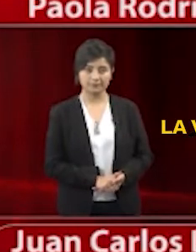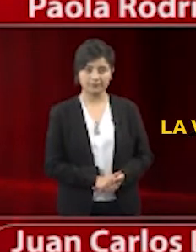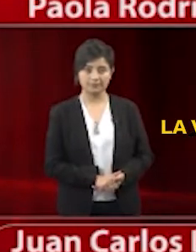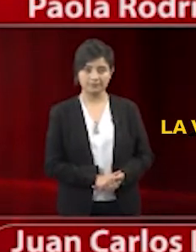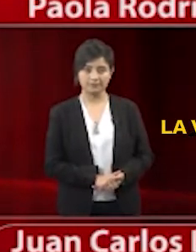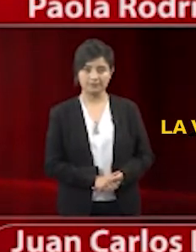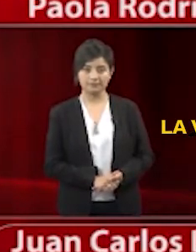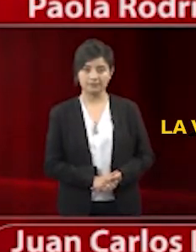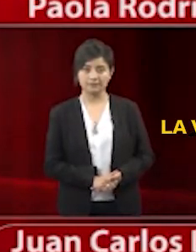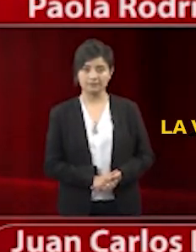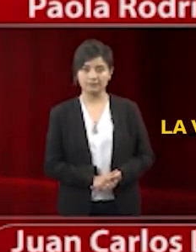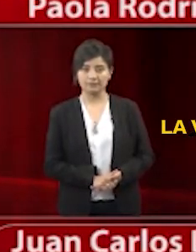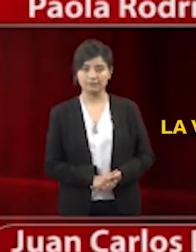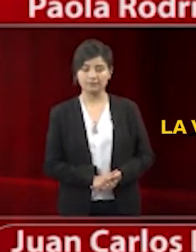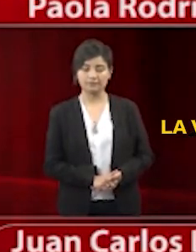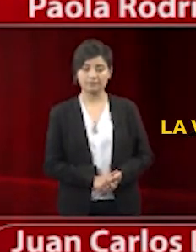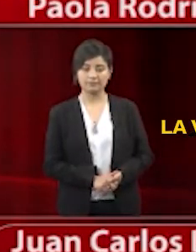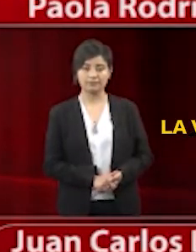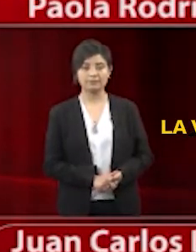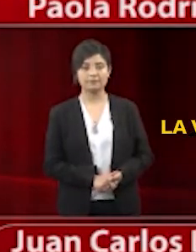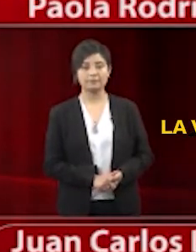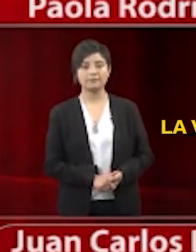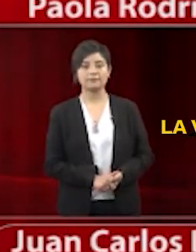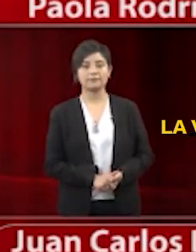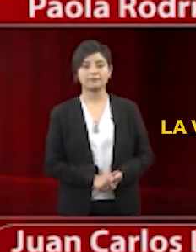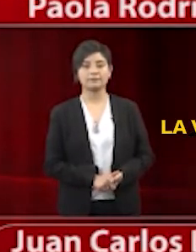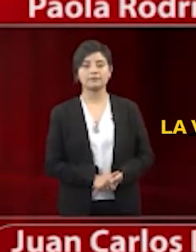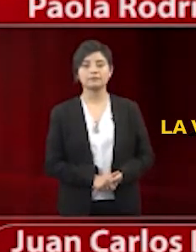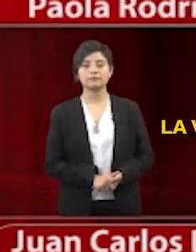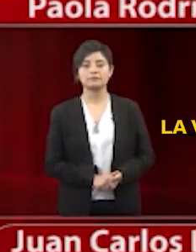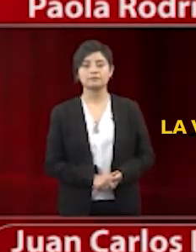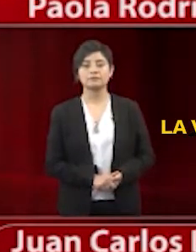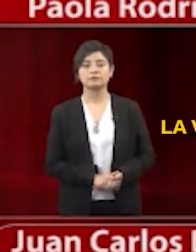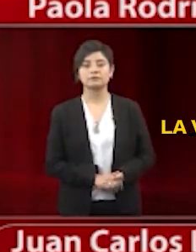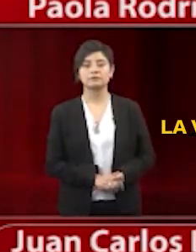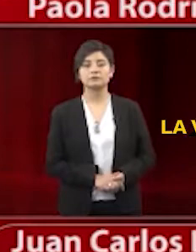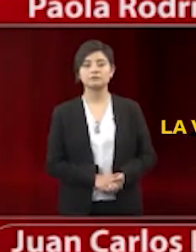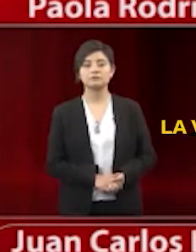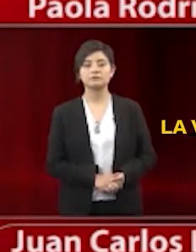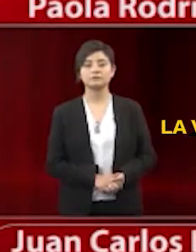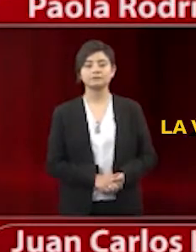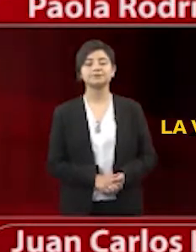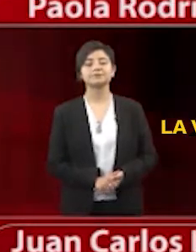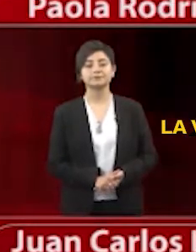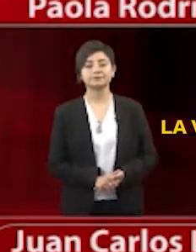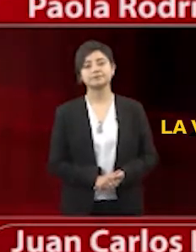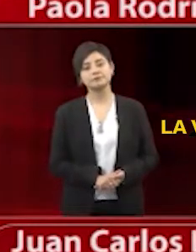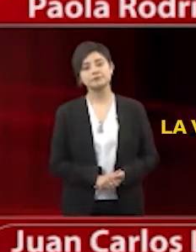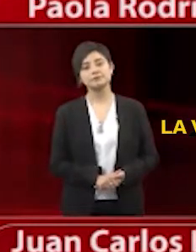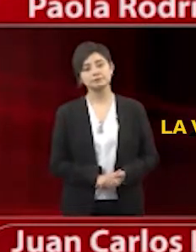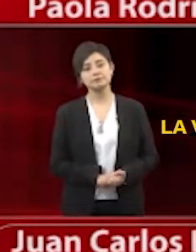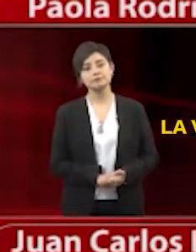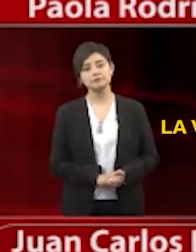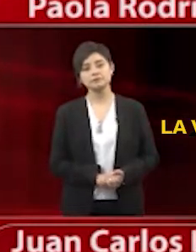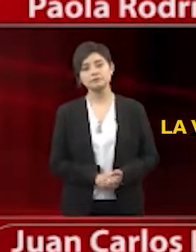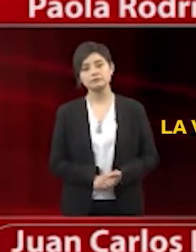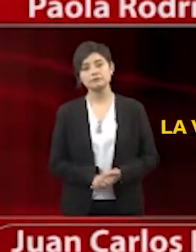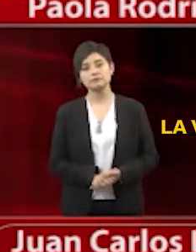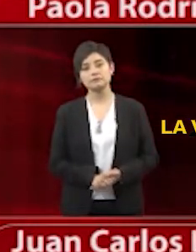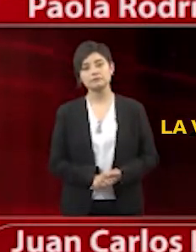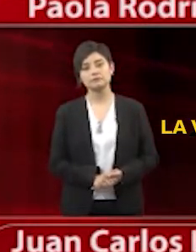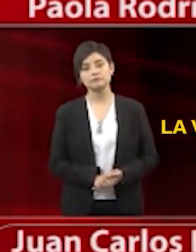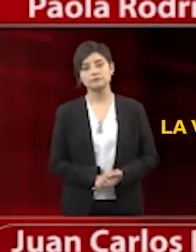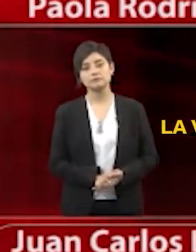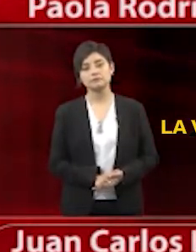años producía la totalidad del maíz que consume. Hoy importamos maíz transgénico en un 85%